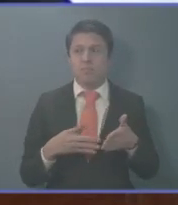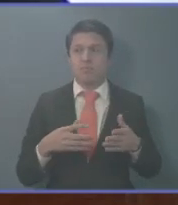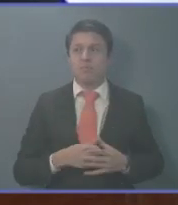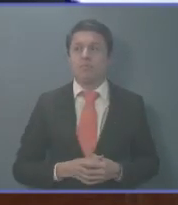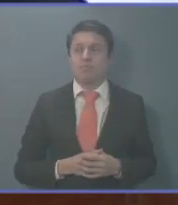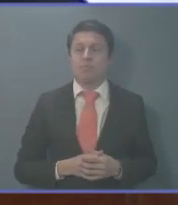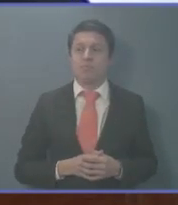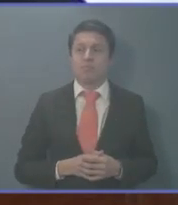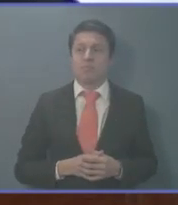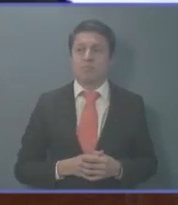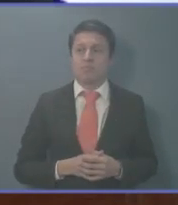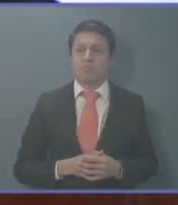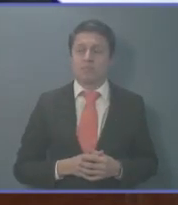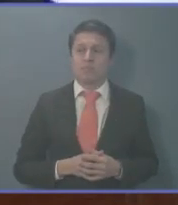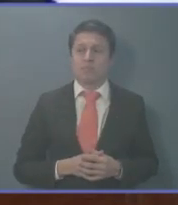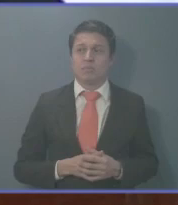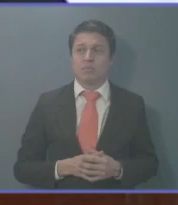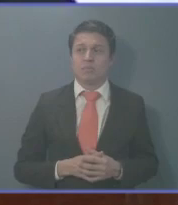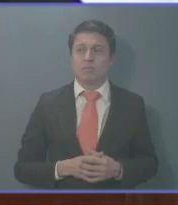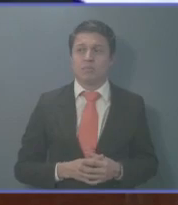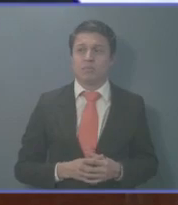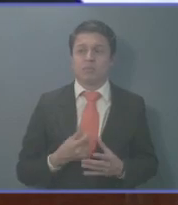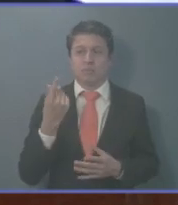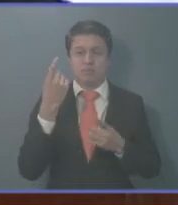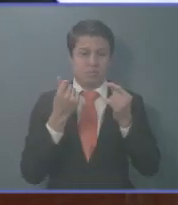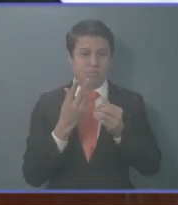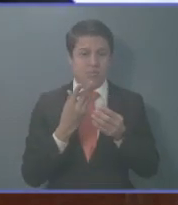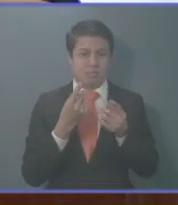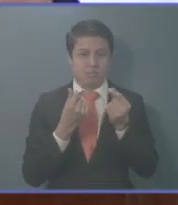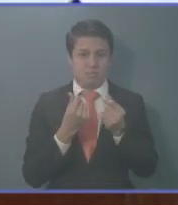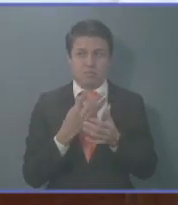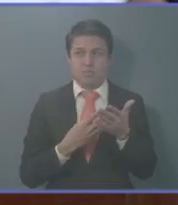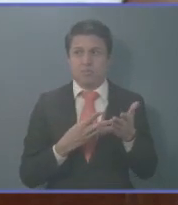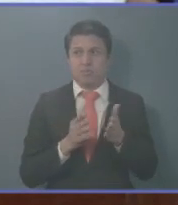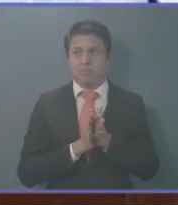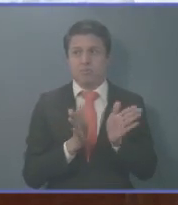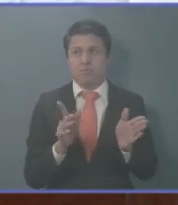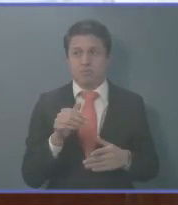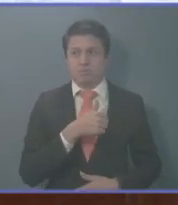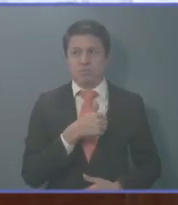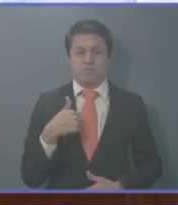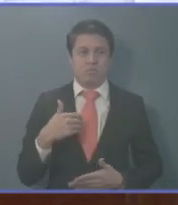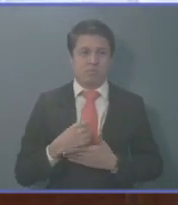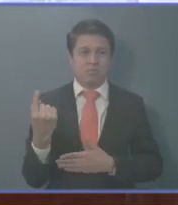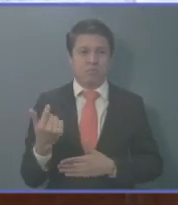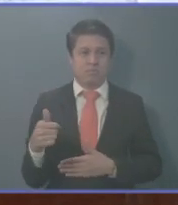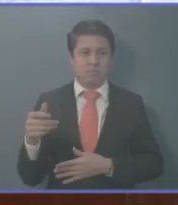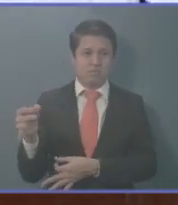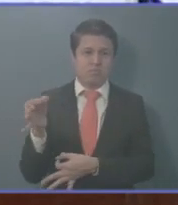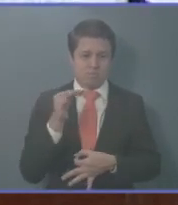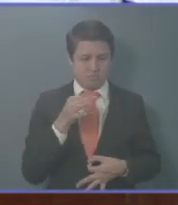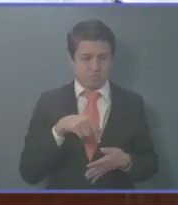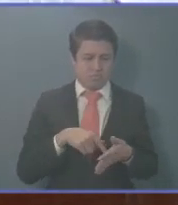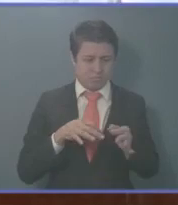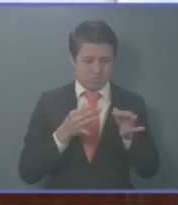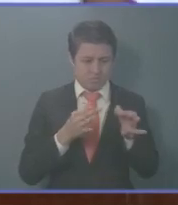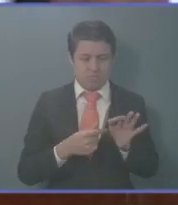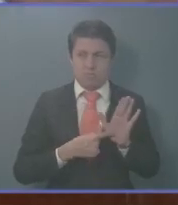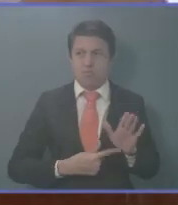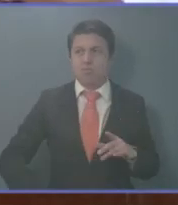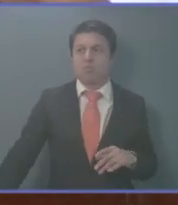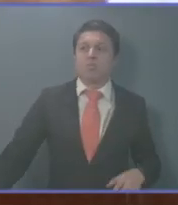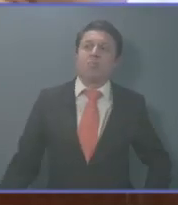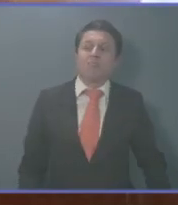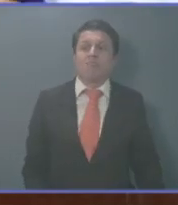presupuestarias del Fondo General de la Nación. Este es el informe del ministro de Hacienda, por nada más y nada